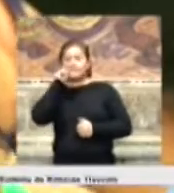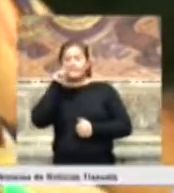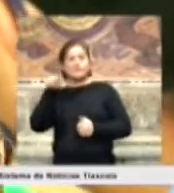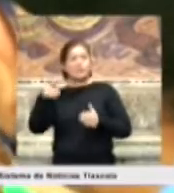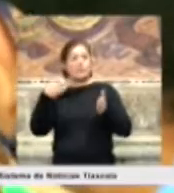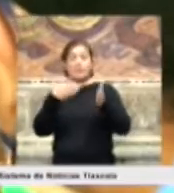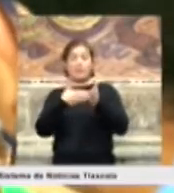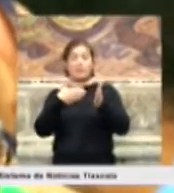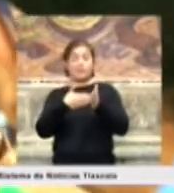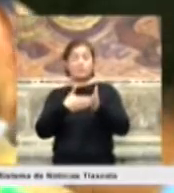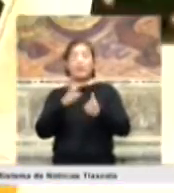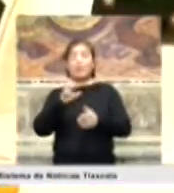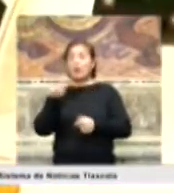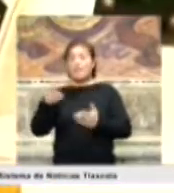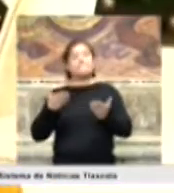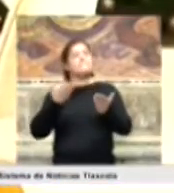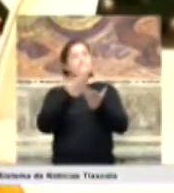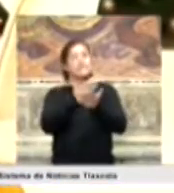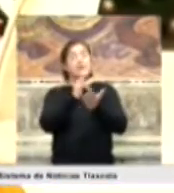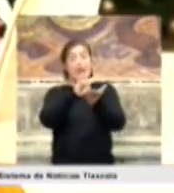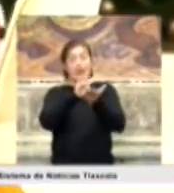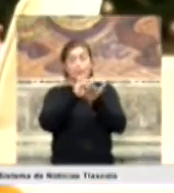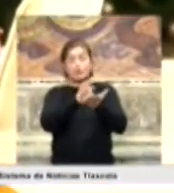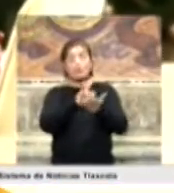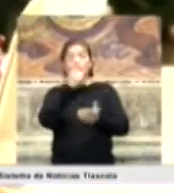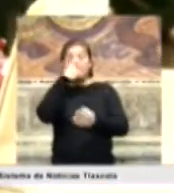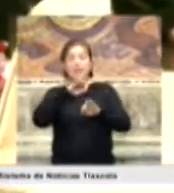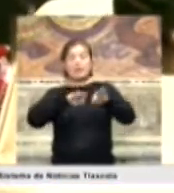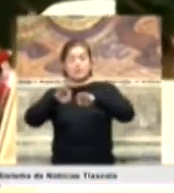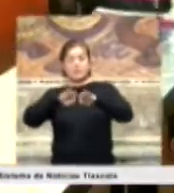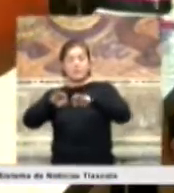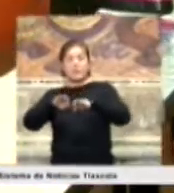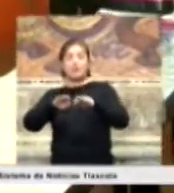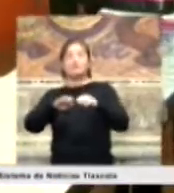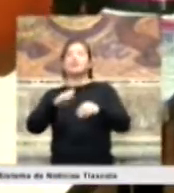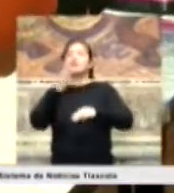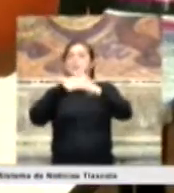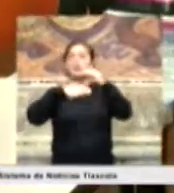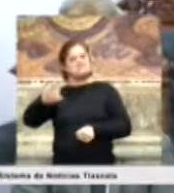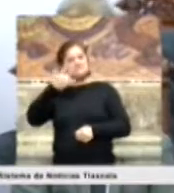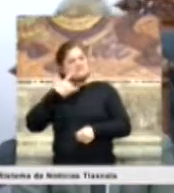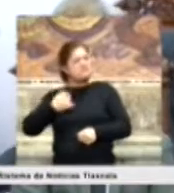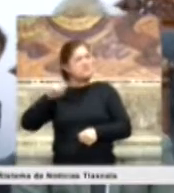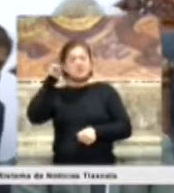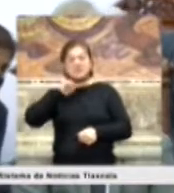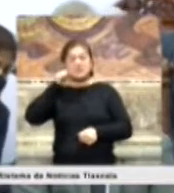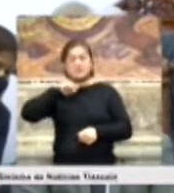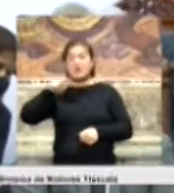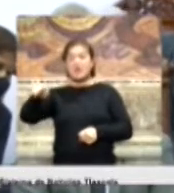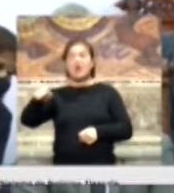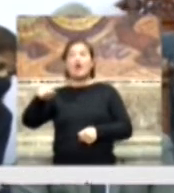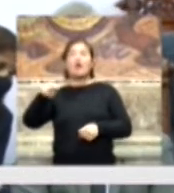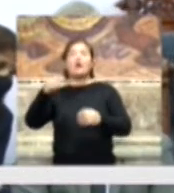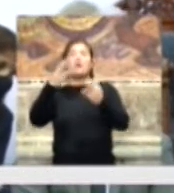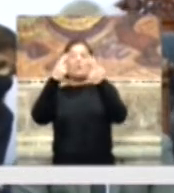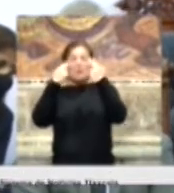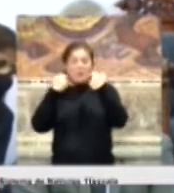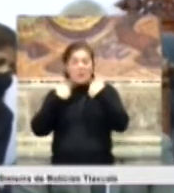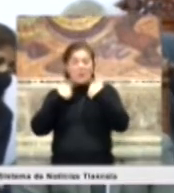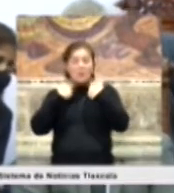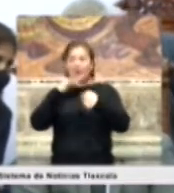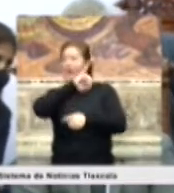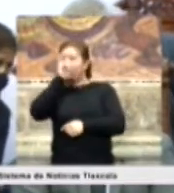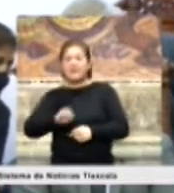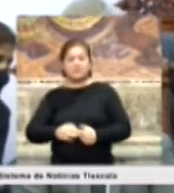se están entregando 5.000 aparatos funcionales entre sillas de ruedas, andaderas, muletas y bastones. Se han brindado